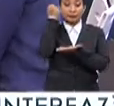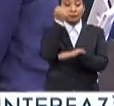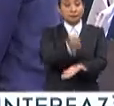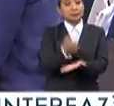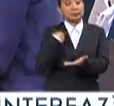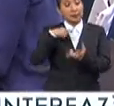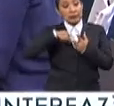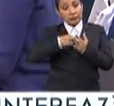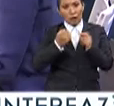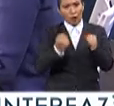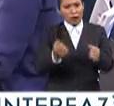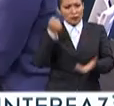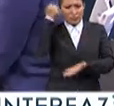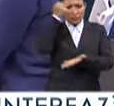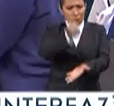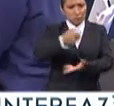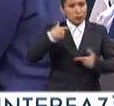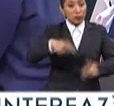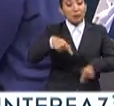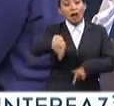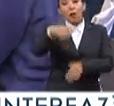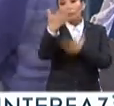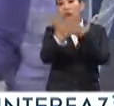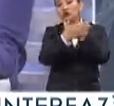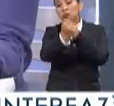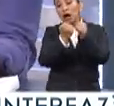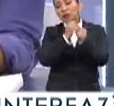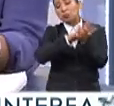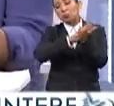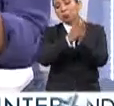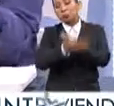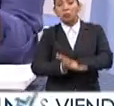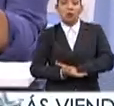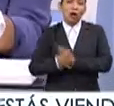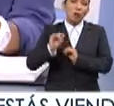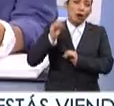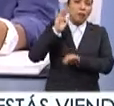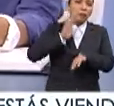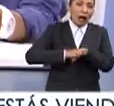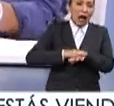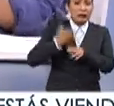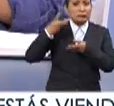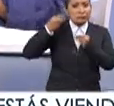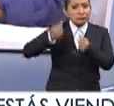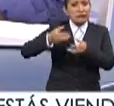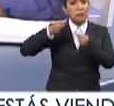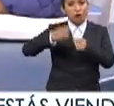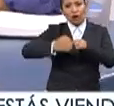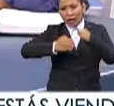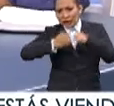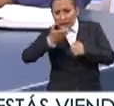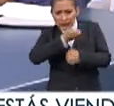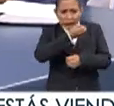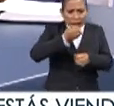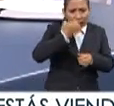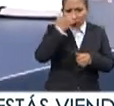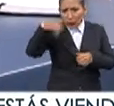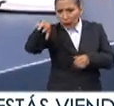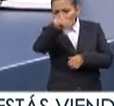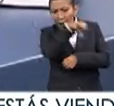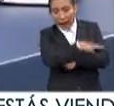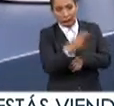de entrada es fuerte pero que además para los próximos años se estima que sea mucho más no porque la infraestructura es